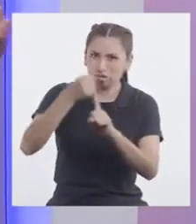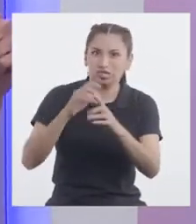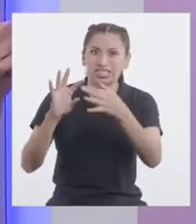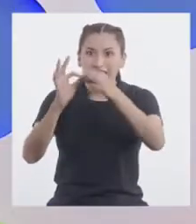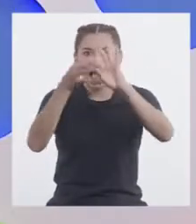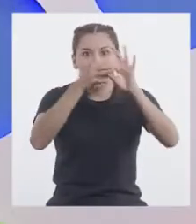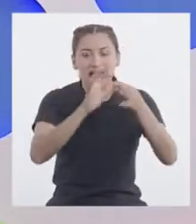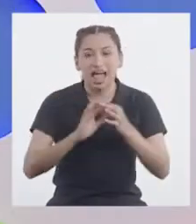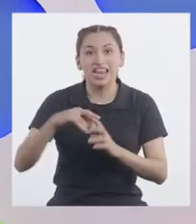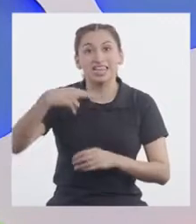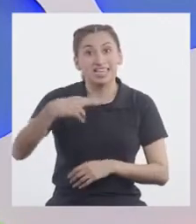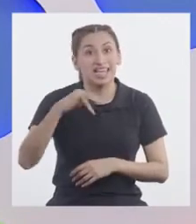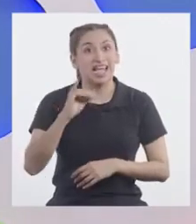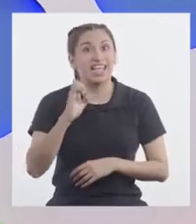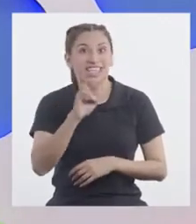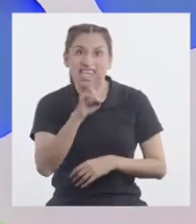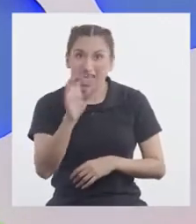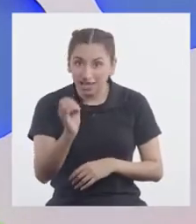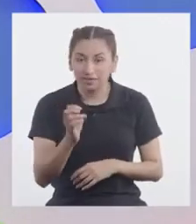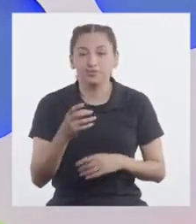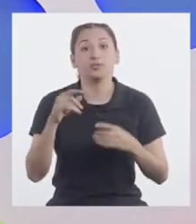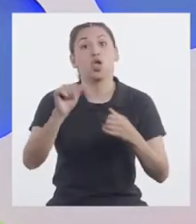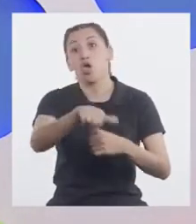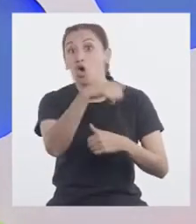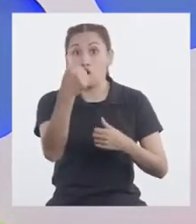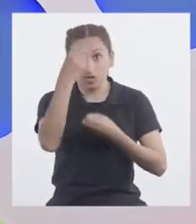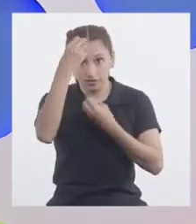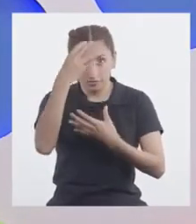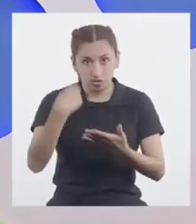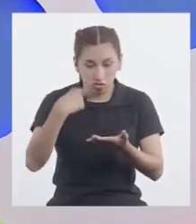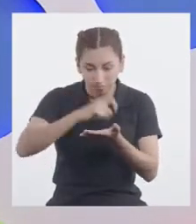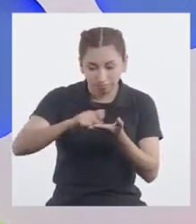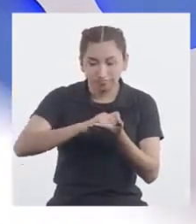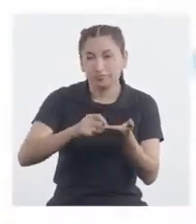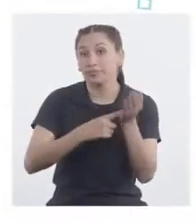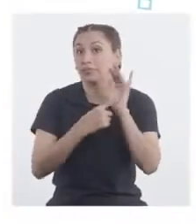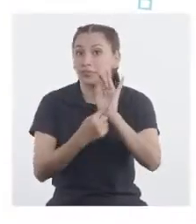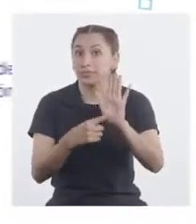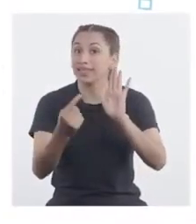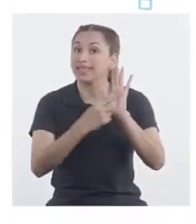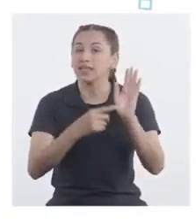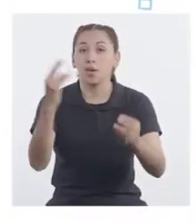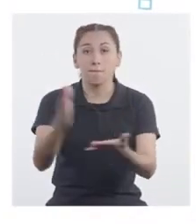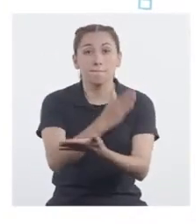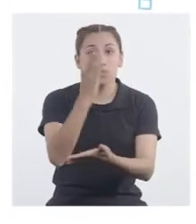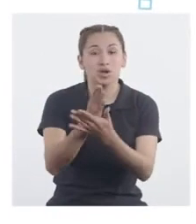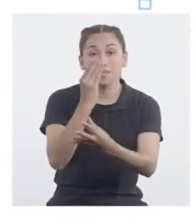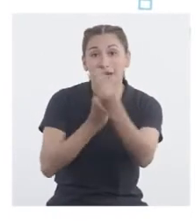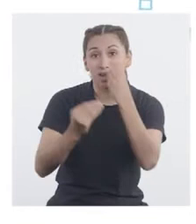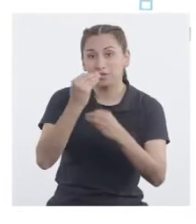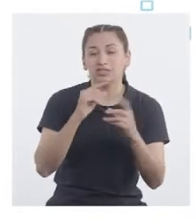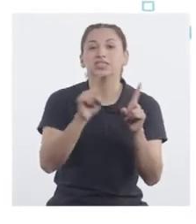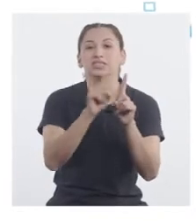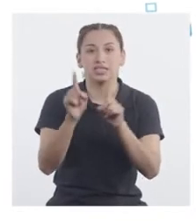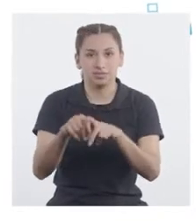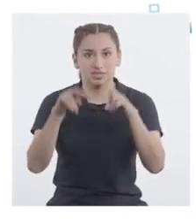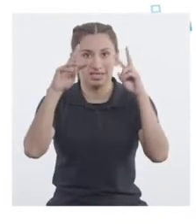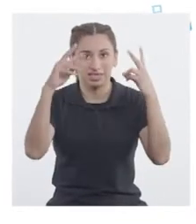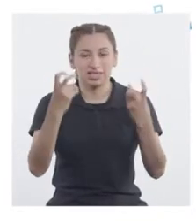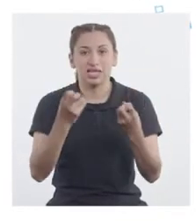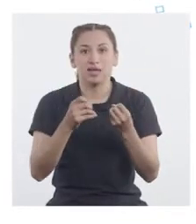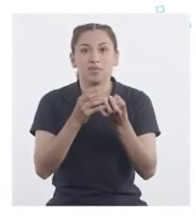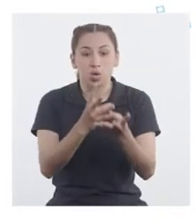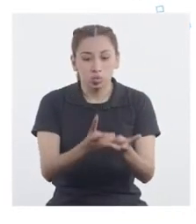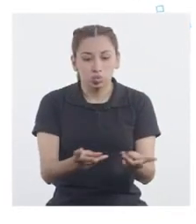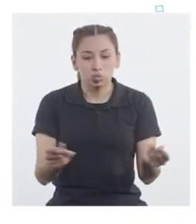Hierro. Ah, pero otro dato que tengo apuntado es este. La problemática alimentaria también está relacionada